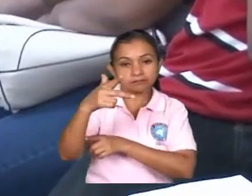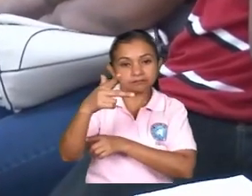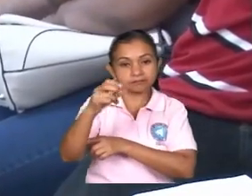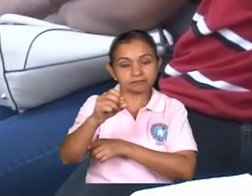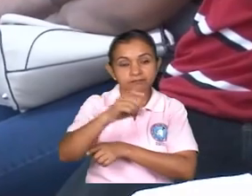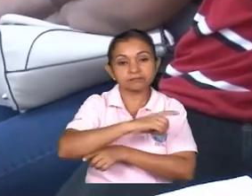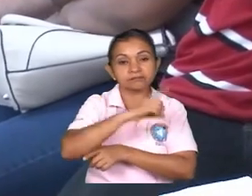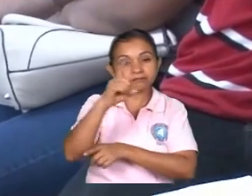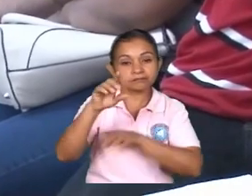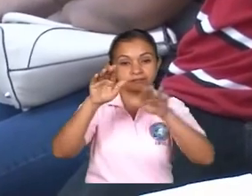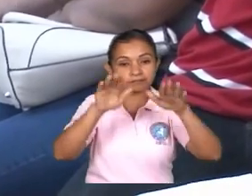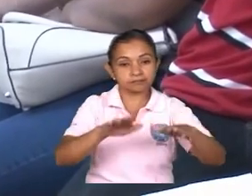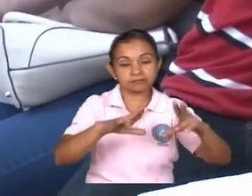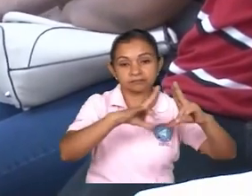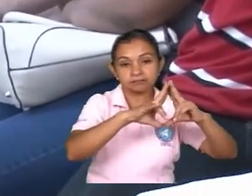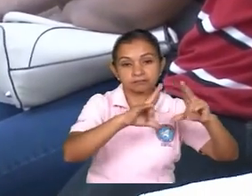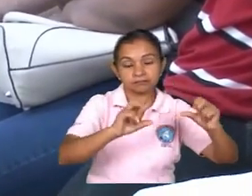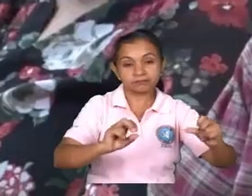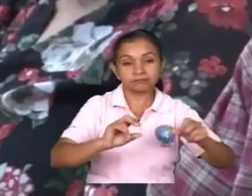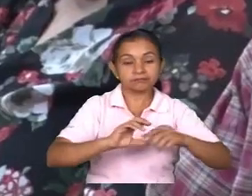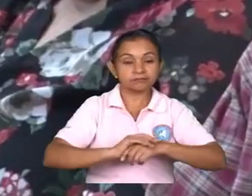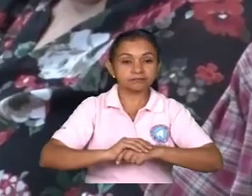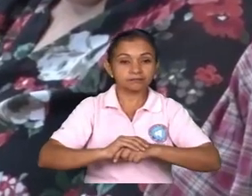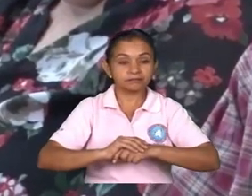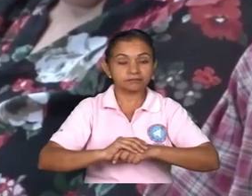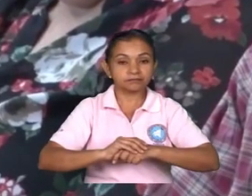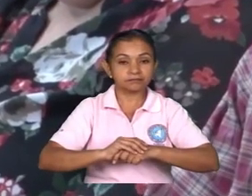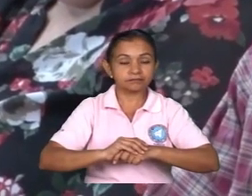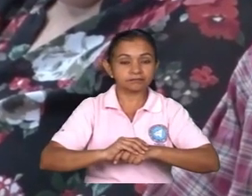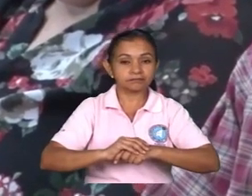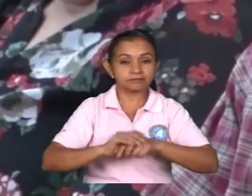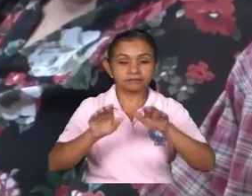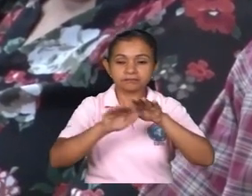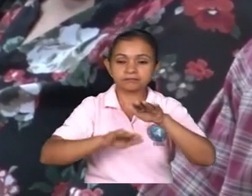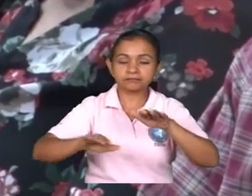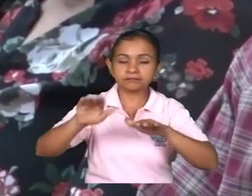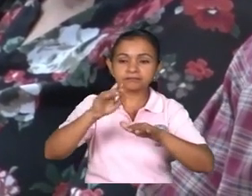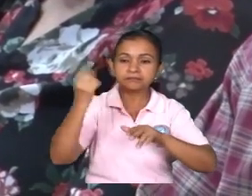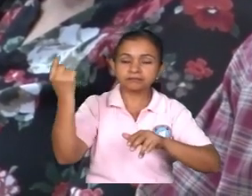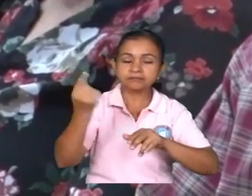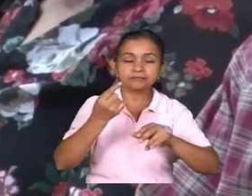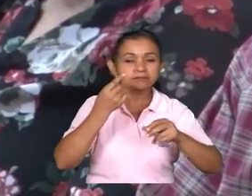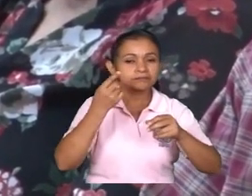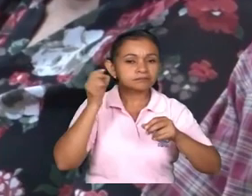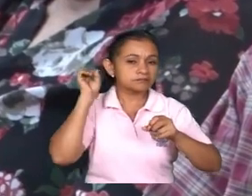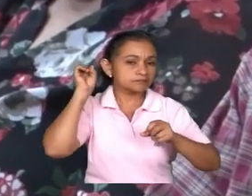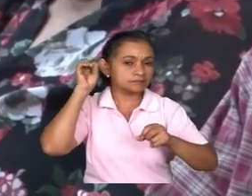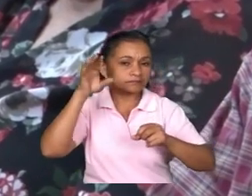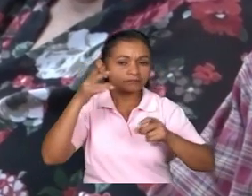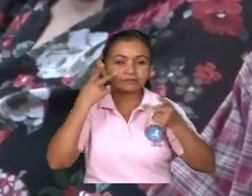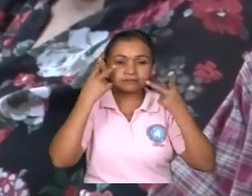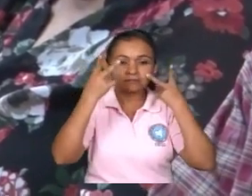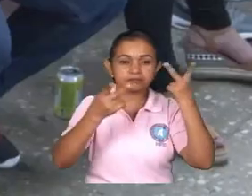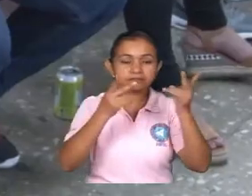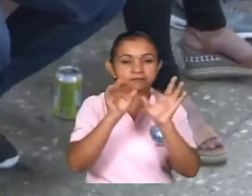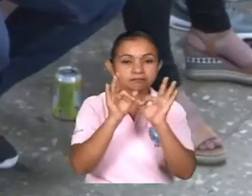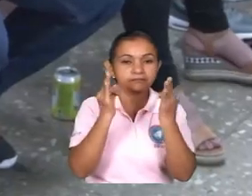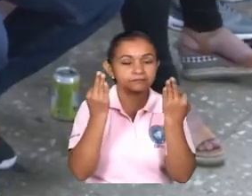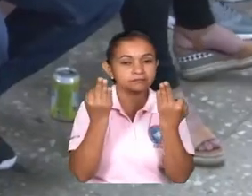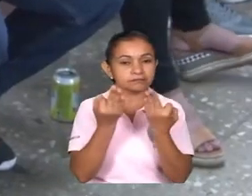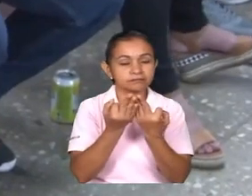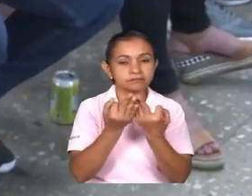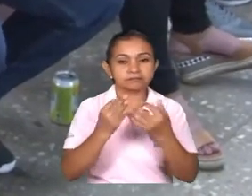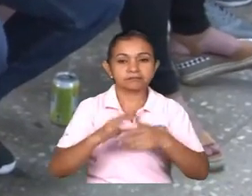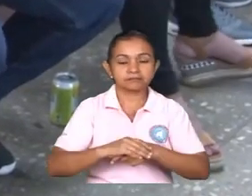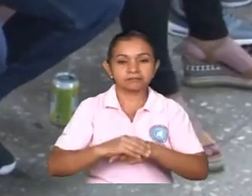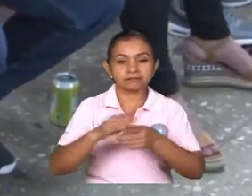para poder estar en el país. Y lo que más ellos vienen es por turismo y visita familiar. ¿Con cuántos días